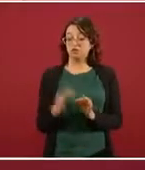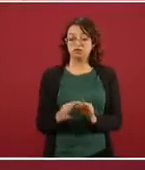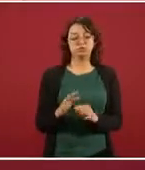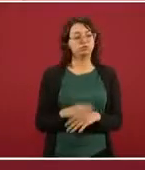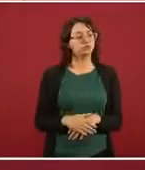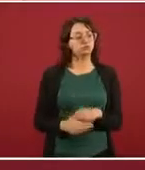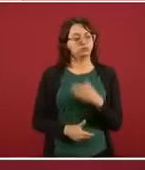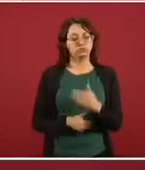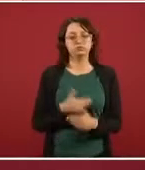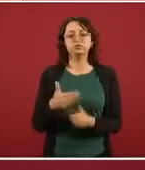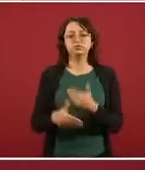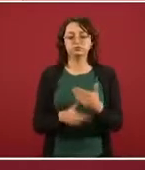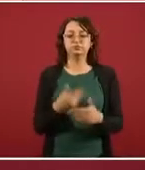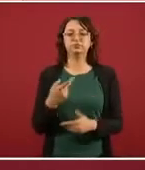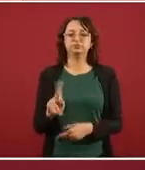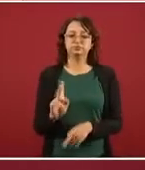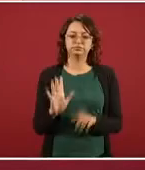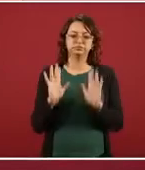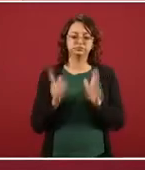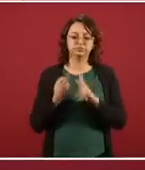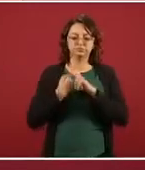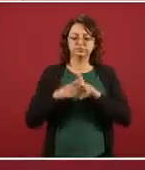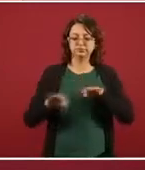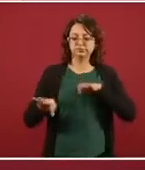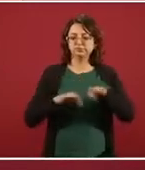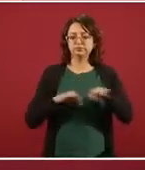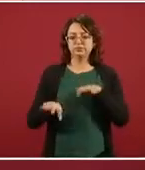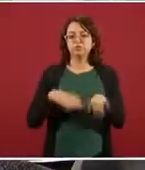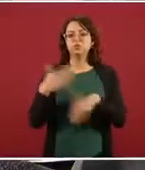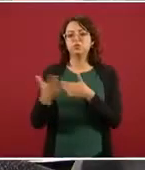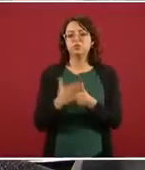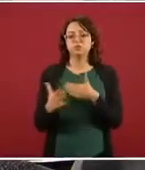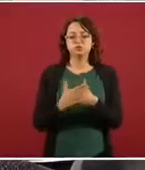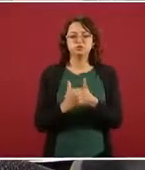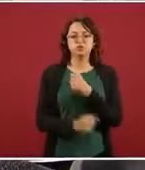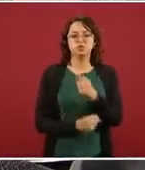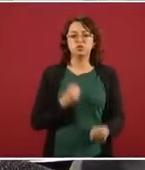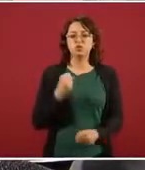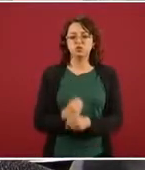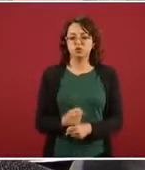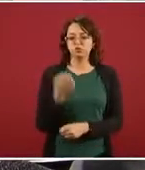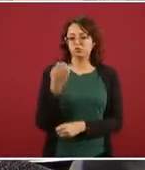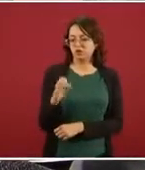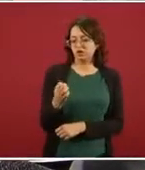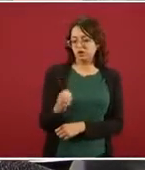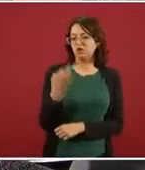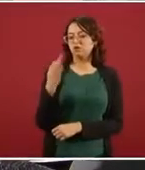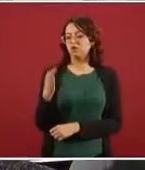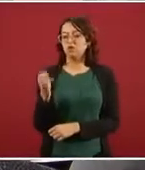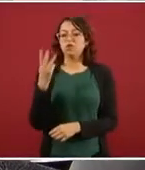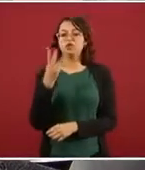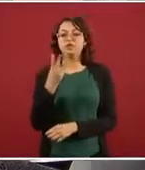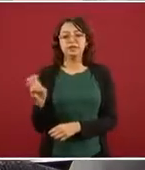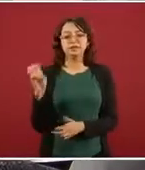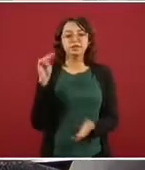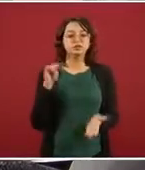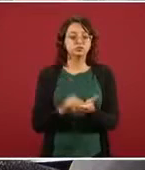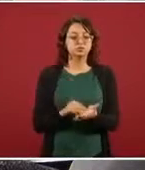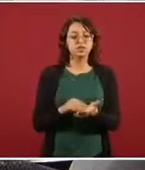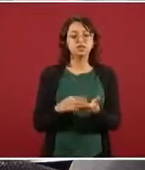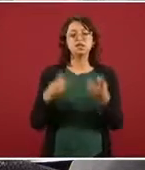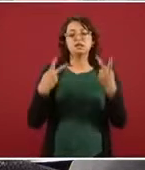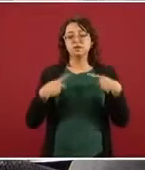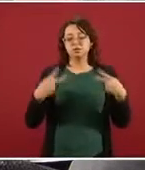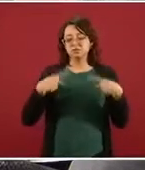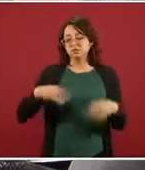trabajando en ello. Tengo ya listo incorporar 300,000 adultos mayores más para el mes de enero y febrero. De tal manera que vamos a avanzar